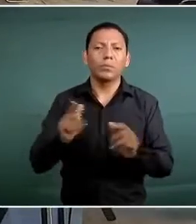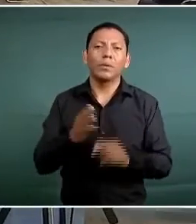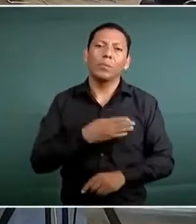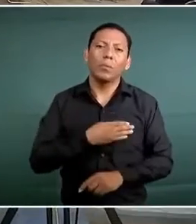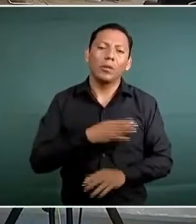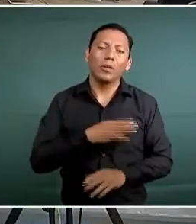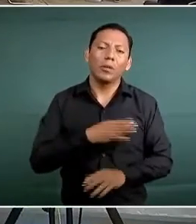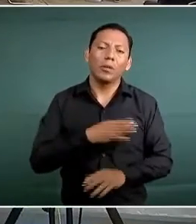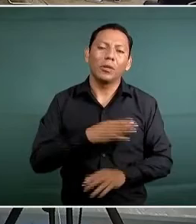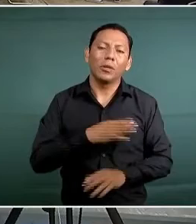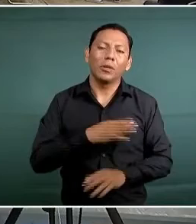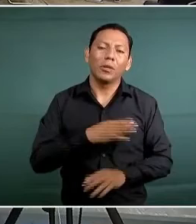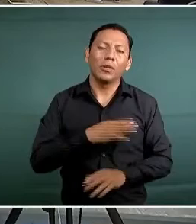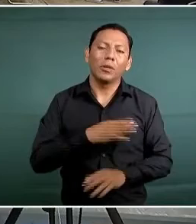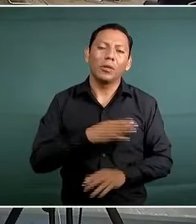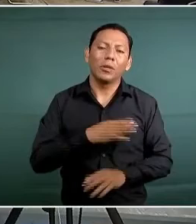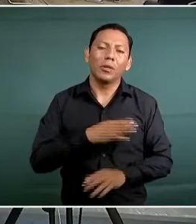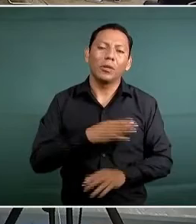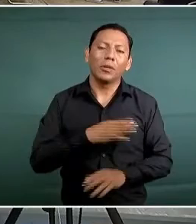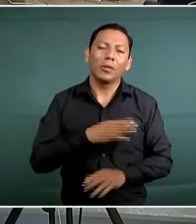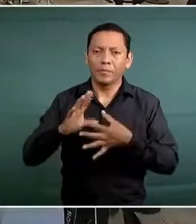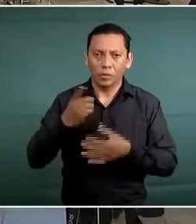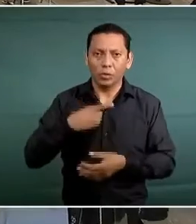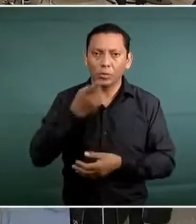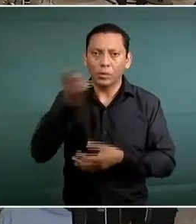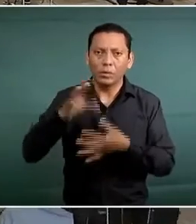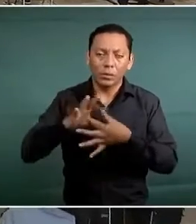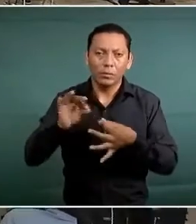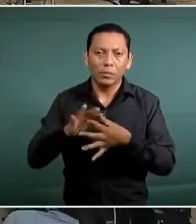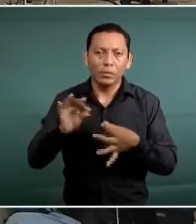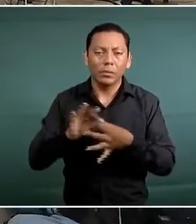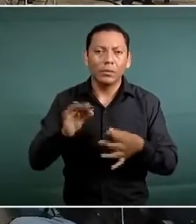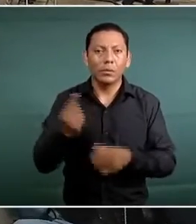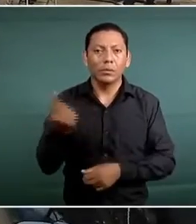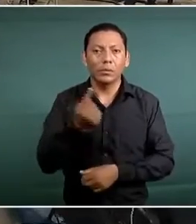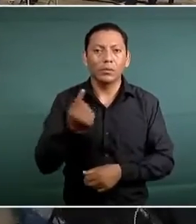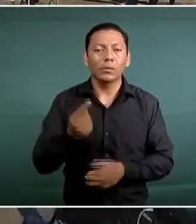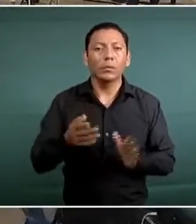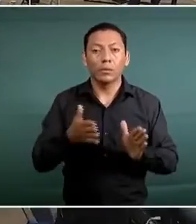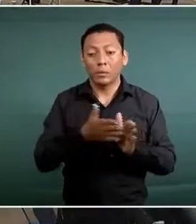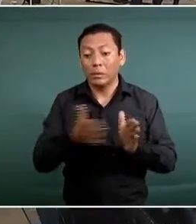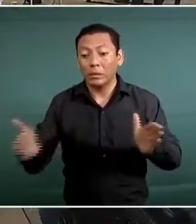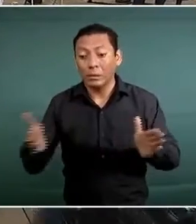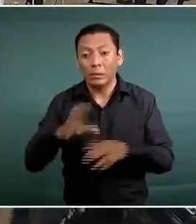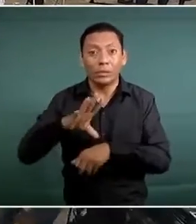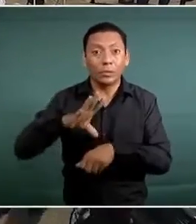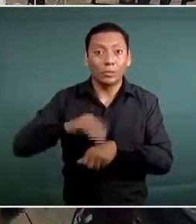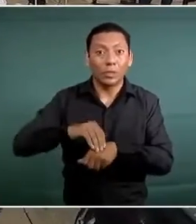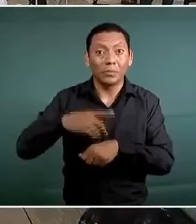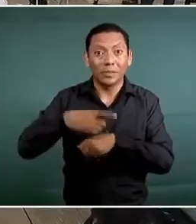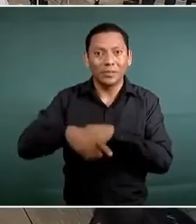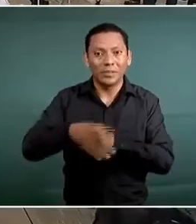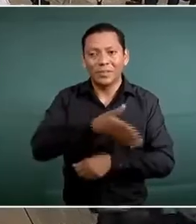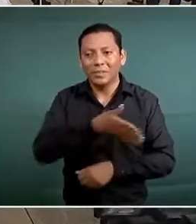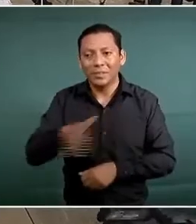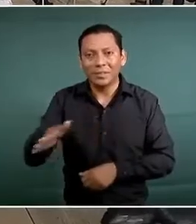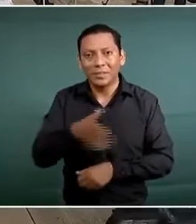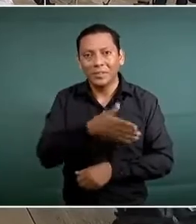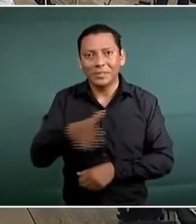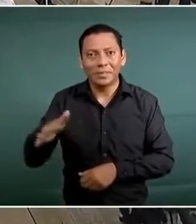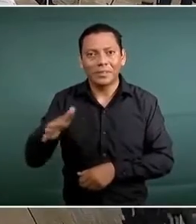te decía de que nos dio tiempo el que